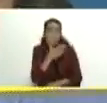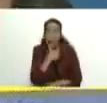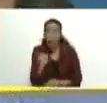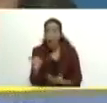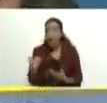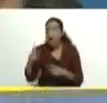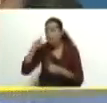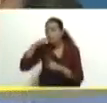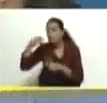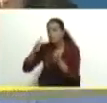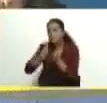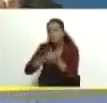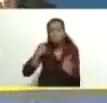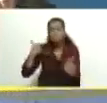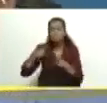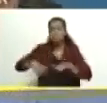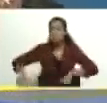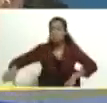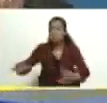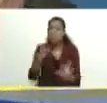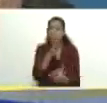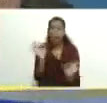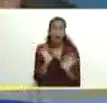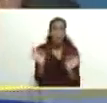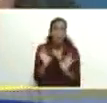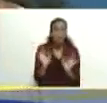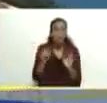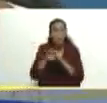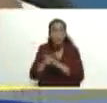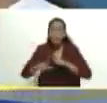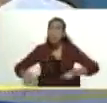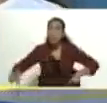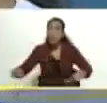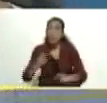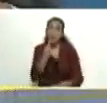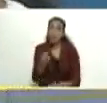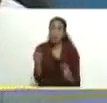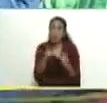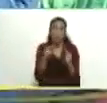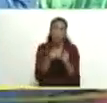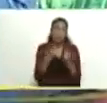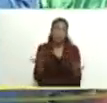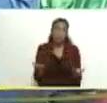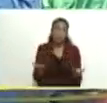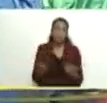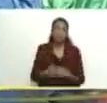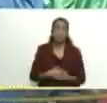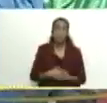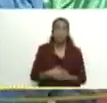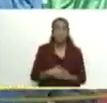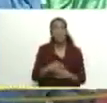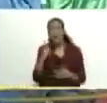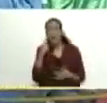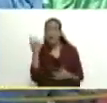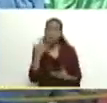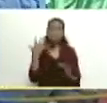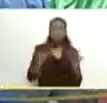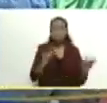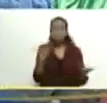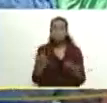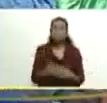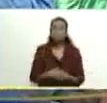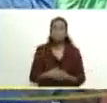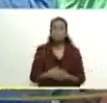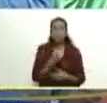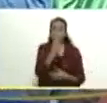bastantes años. No conozco eso. No tengo posibilidad de decir nada porque no conozco. ¿Qué pasa? Nosotros estamos reorientados a que... Lo que sí